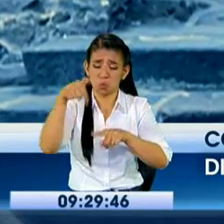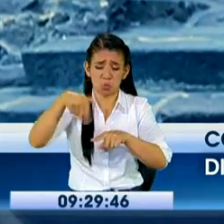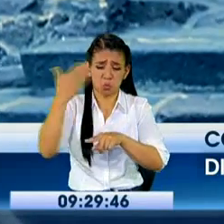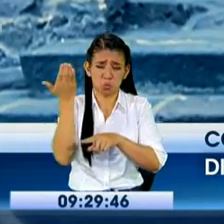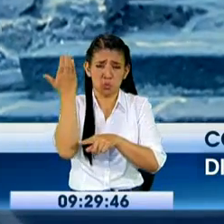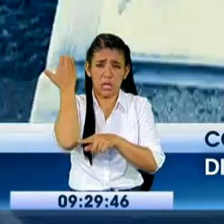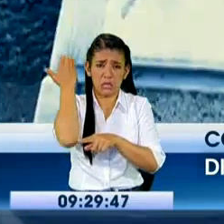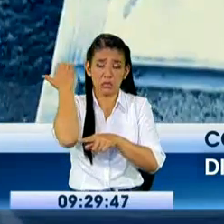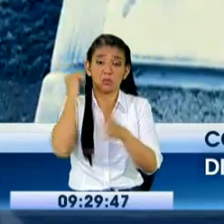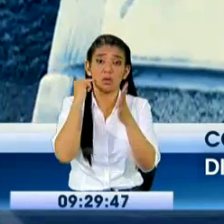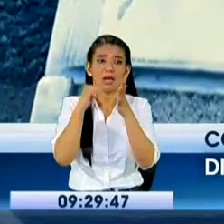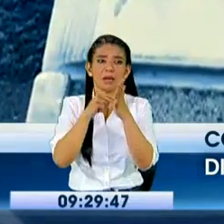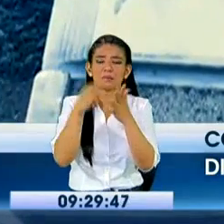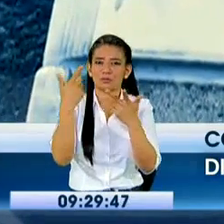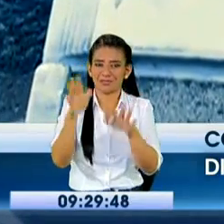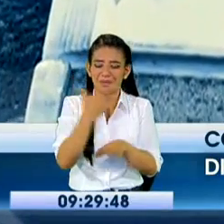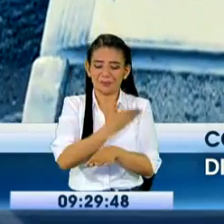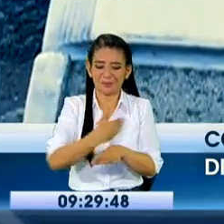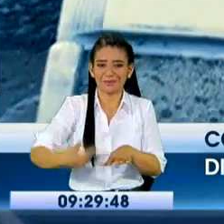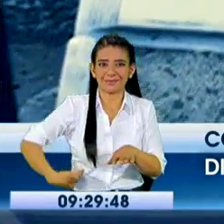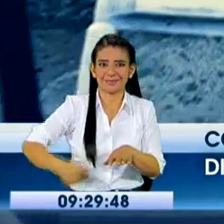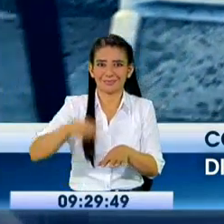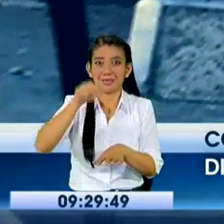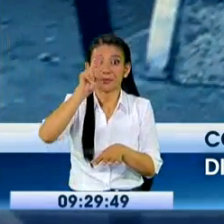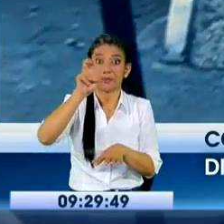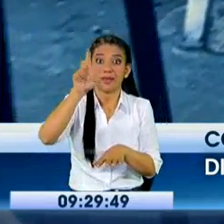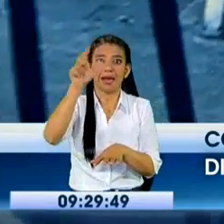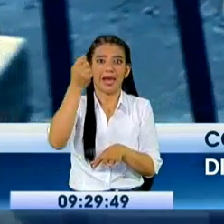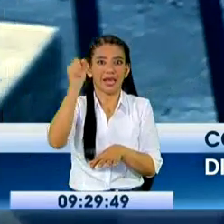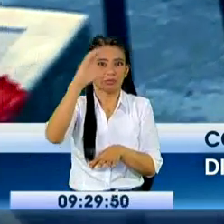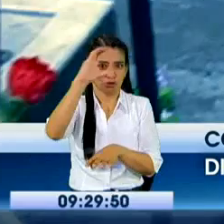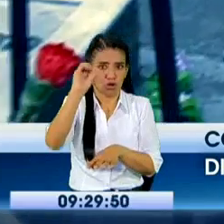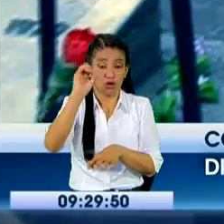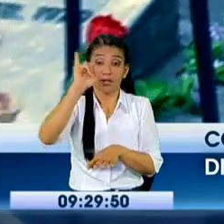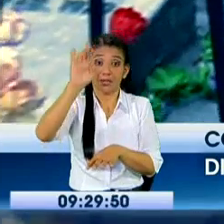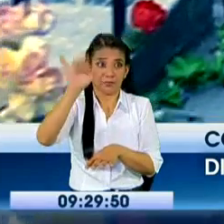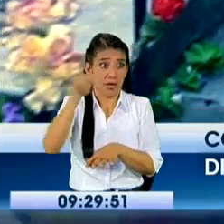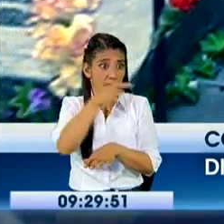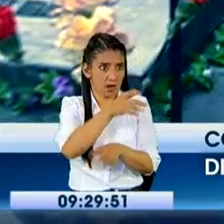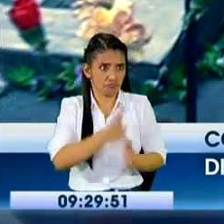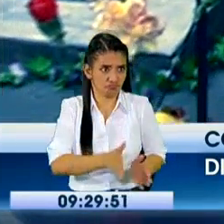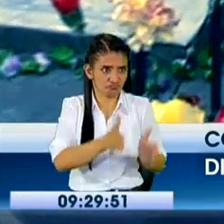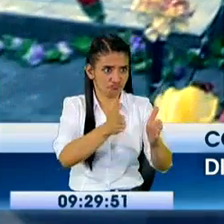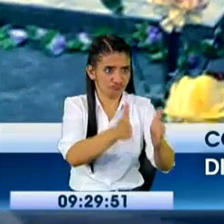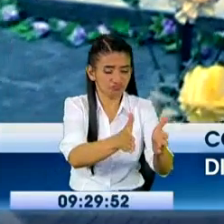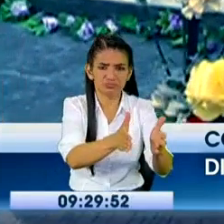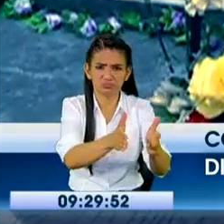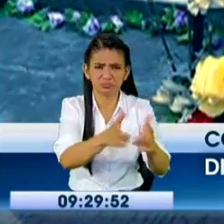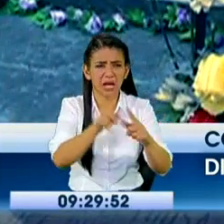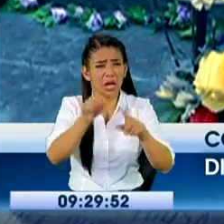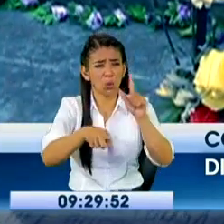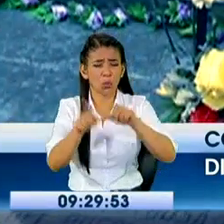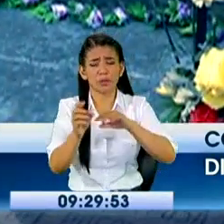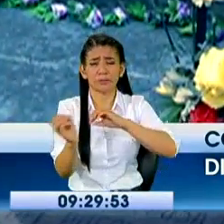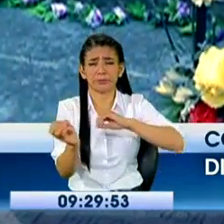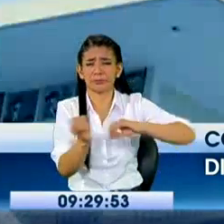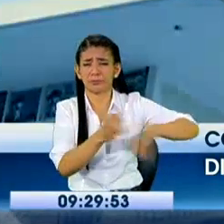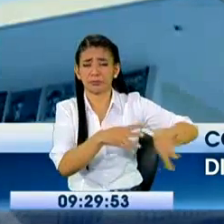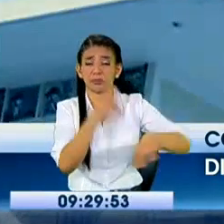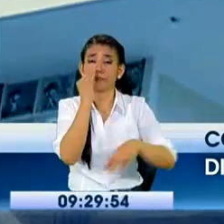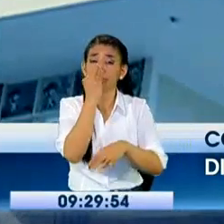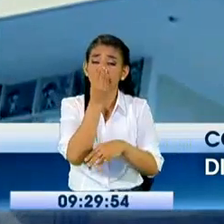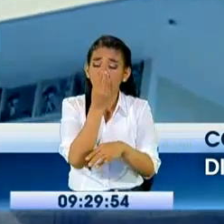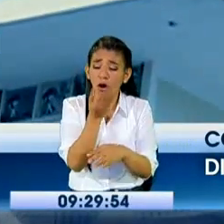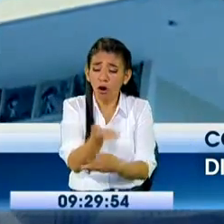ciudad, como el 5 veces presidente Velasco Ibarra. Al caminar por sus pequeñas calles, se encuentran olvidadas lápidas, flores marchitas y